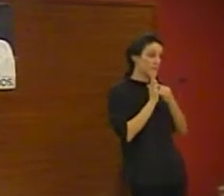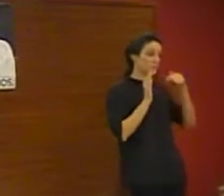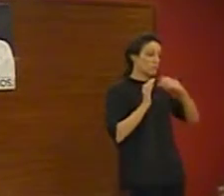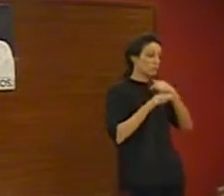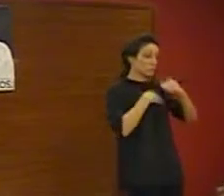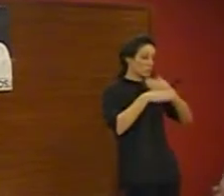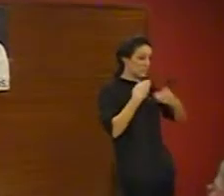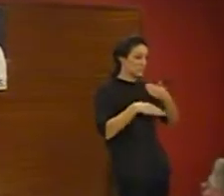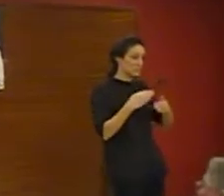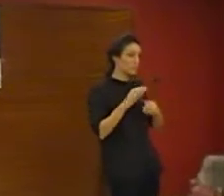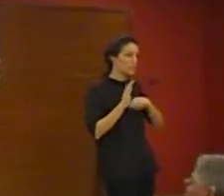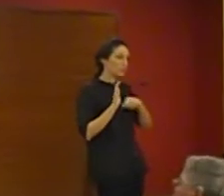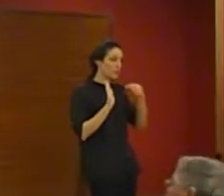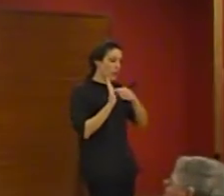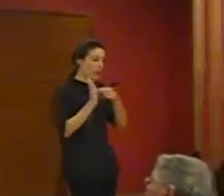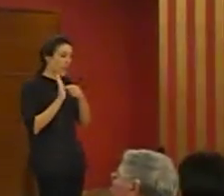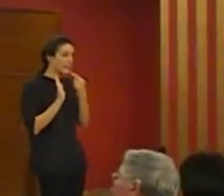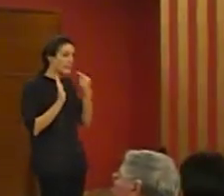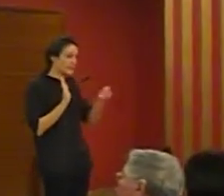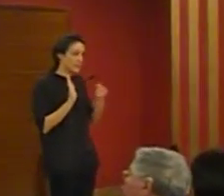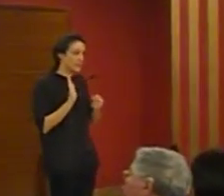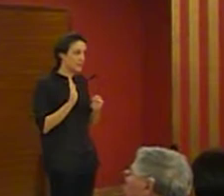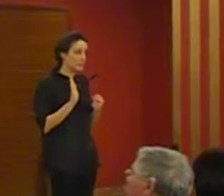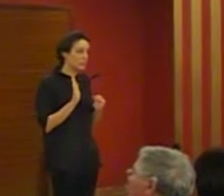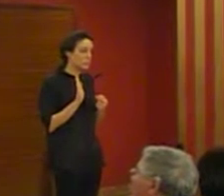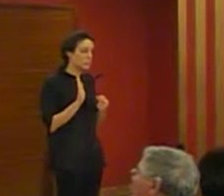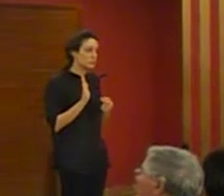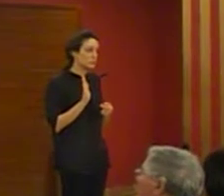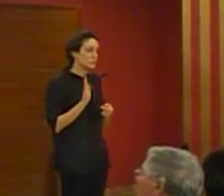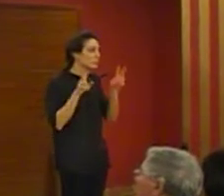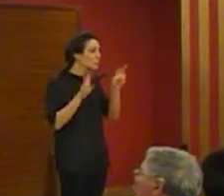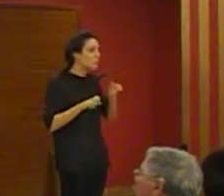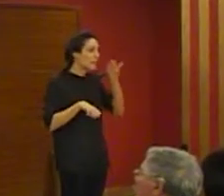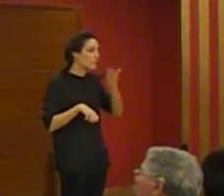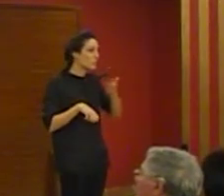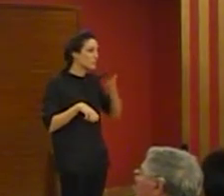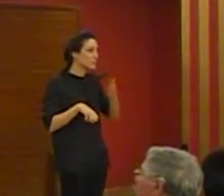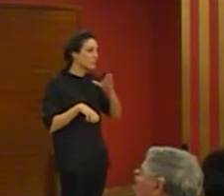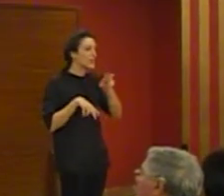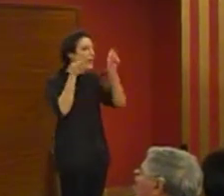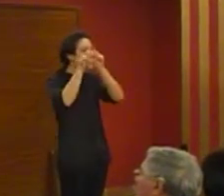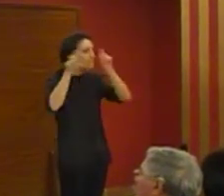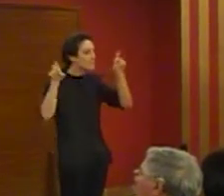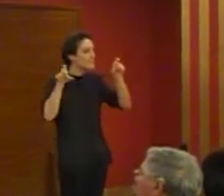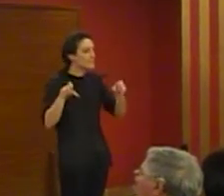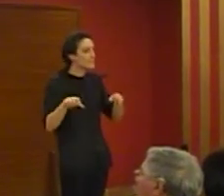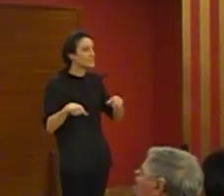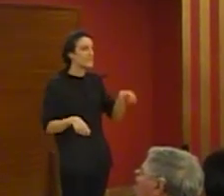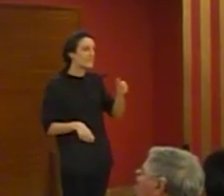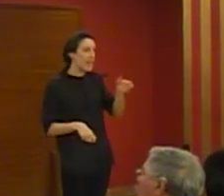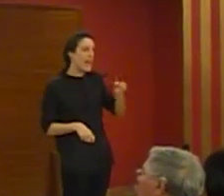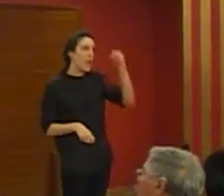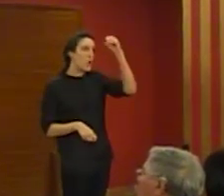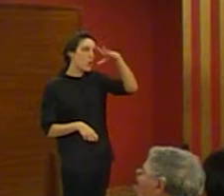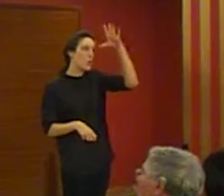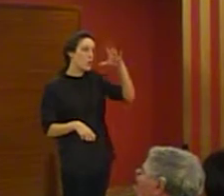de todo, pero una de las cosas fundamentales es una auditoría a fondo del sector eléctrico. Tenemos